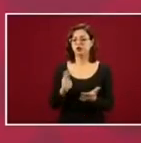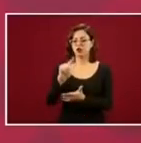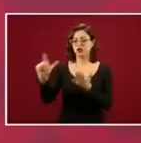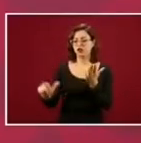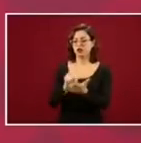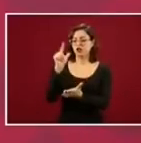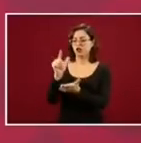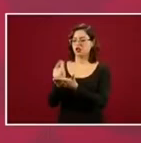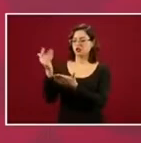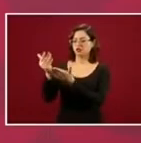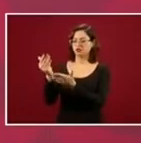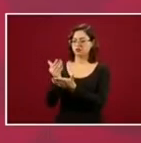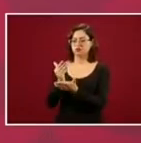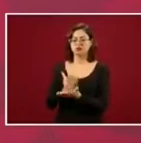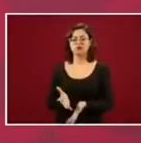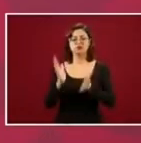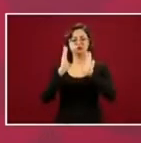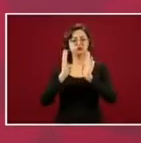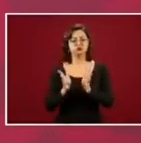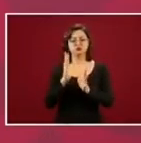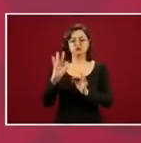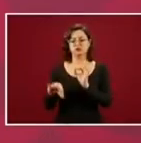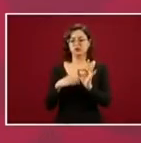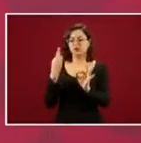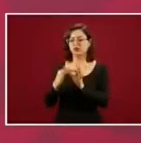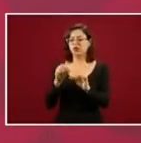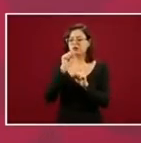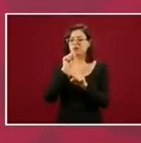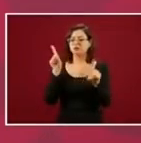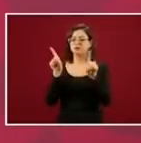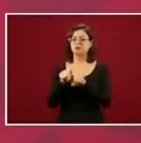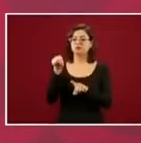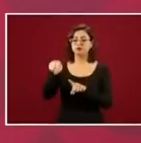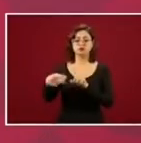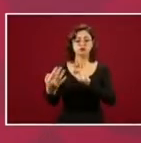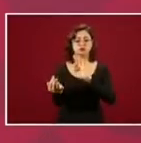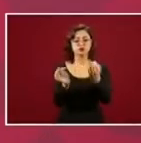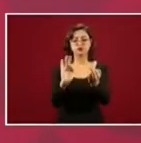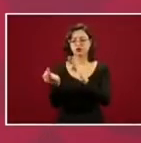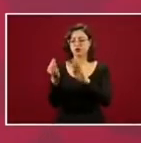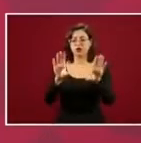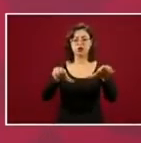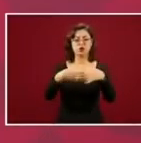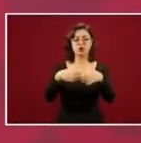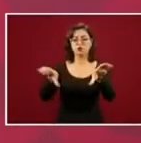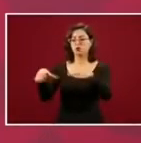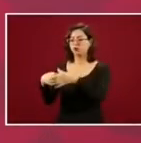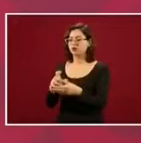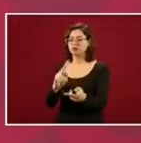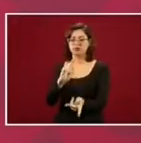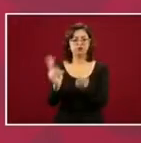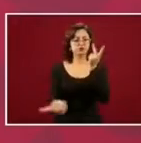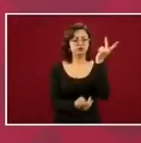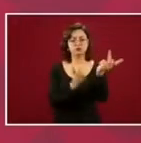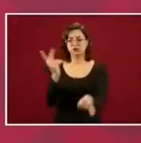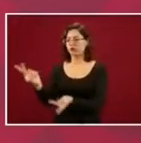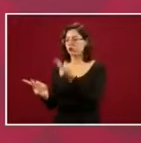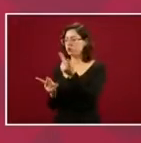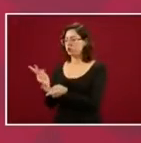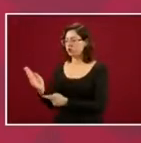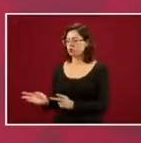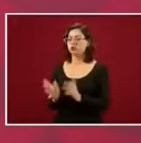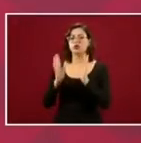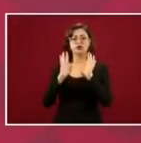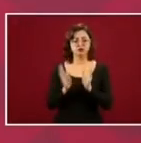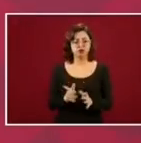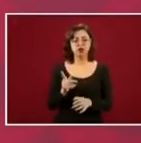ley, se hizo la consulta a todas las comunidades, ya conocen ustedes el resultado, la mayoría de la